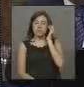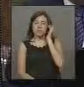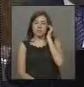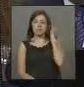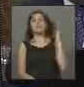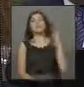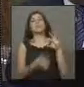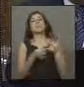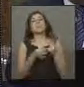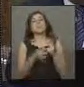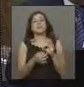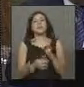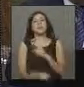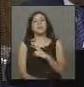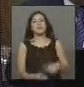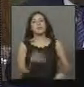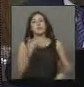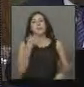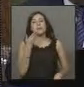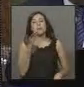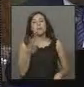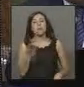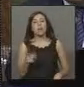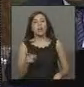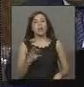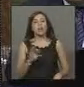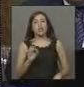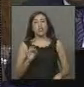Gracias, señor diputado. Ofrezco la palabra al diputado Leonardo Soto.